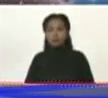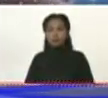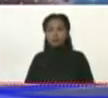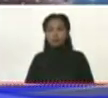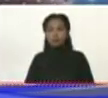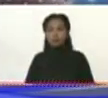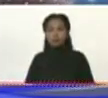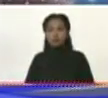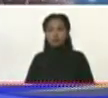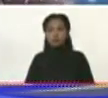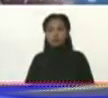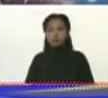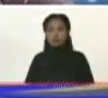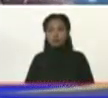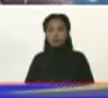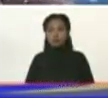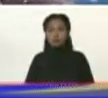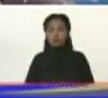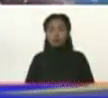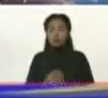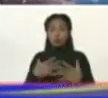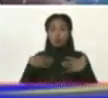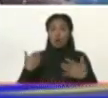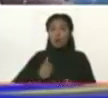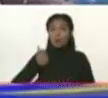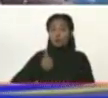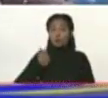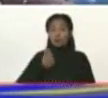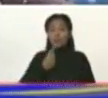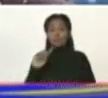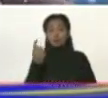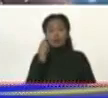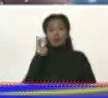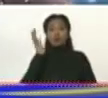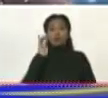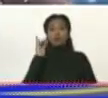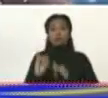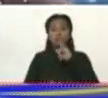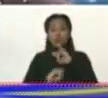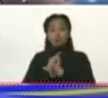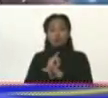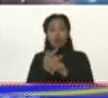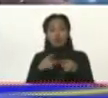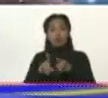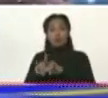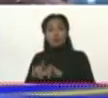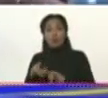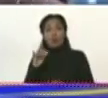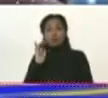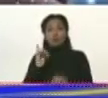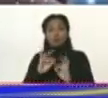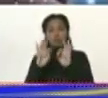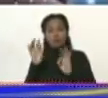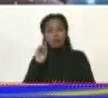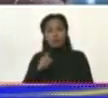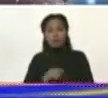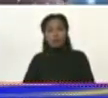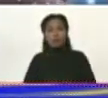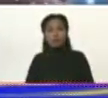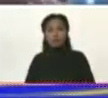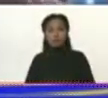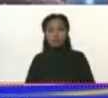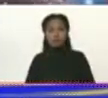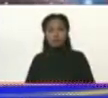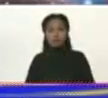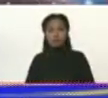des afrodescendants. Es una gran oportunidad con el primer congreso internacional de afrodescendientes. Pour corriger